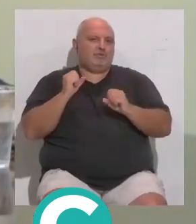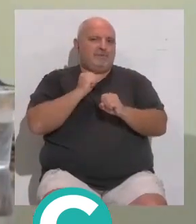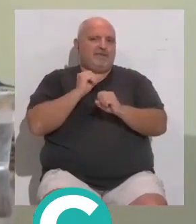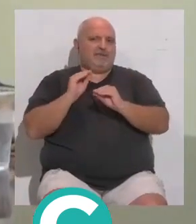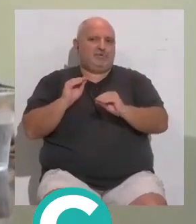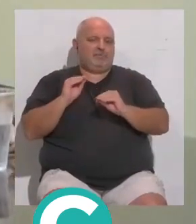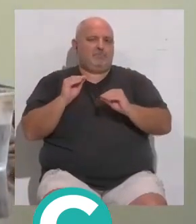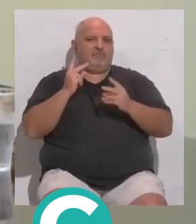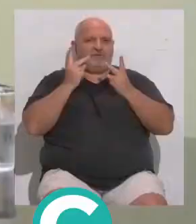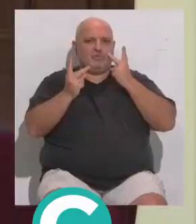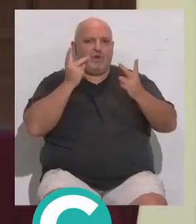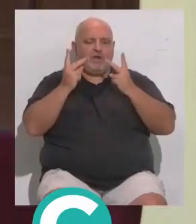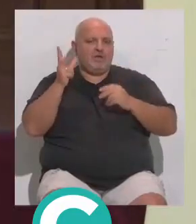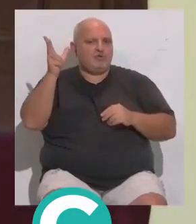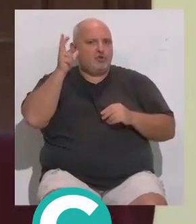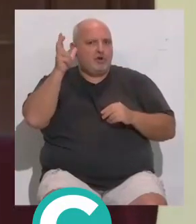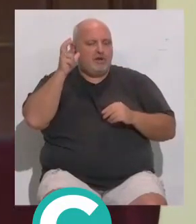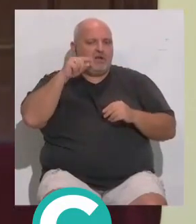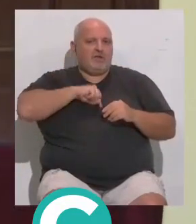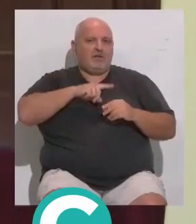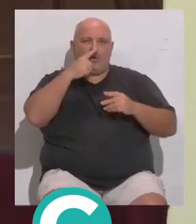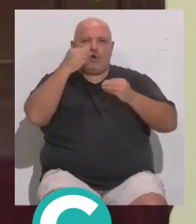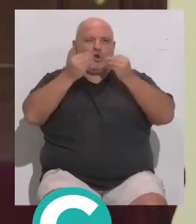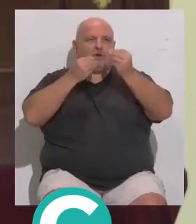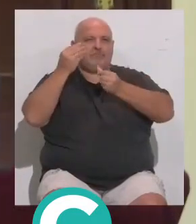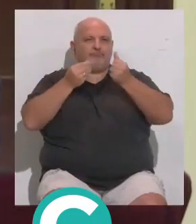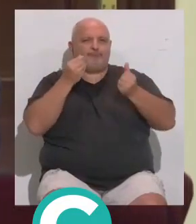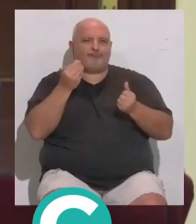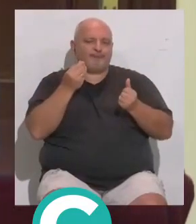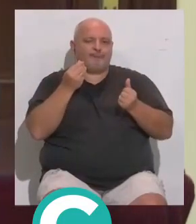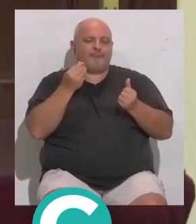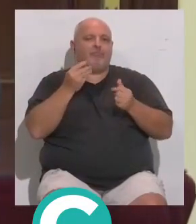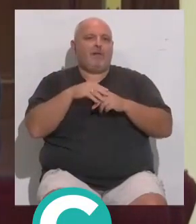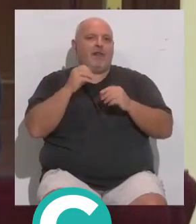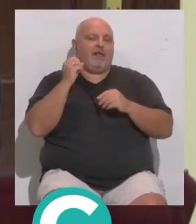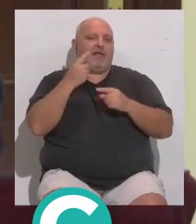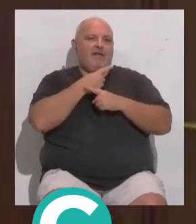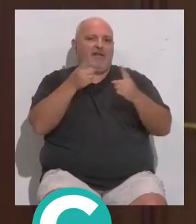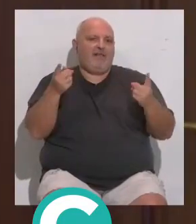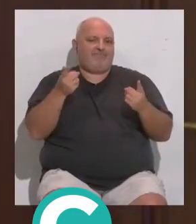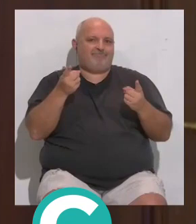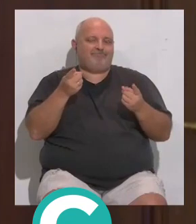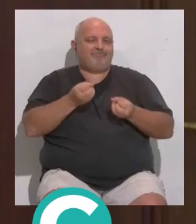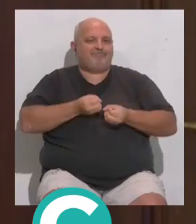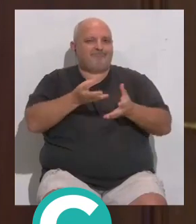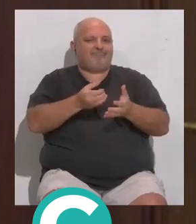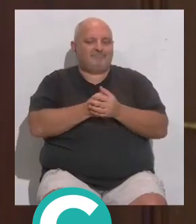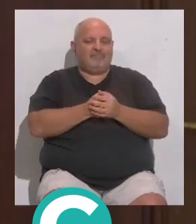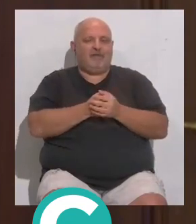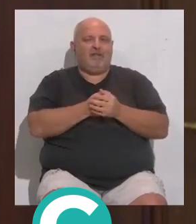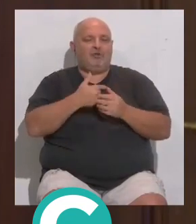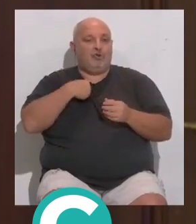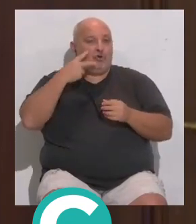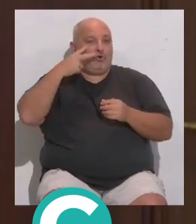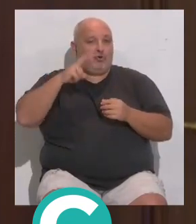Santa, visual, sonora y llena de olores, y dirigiéndose a los cofrades de verdad. Aunque